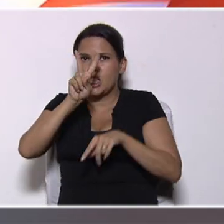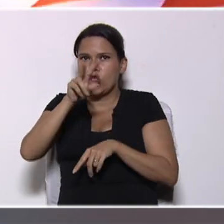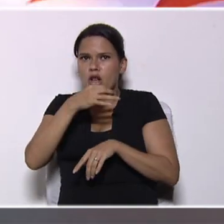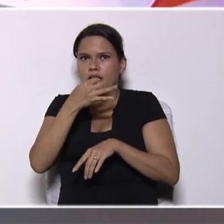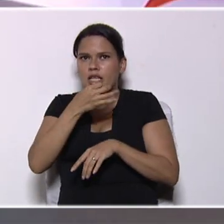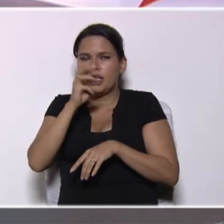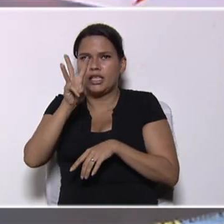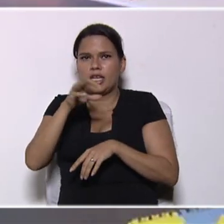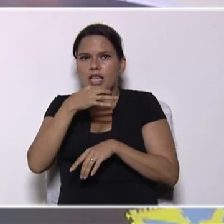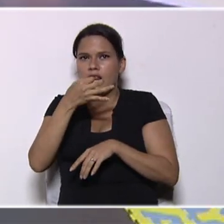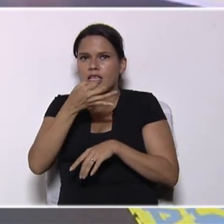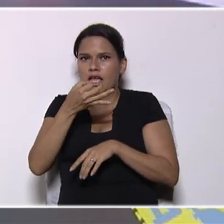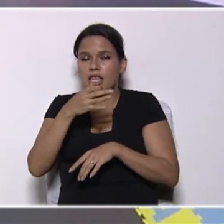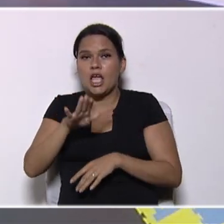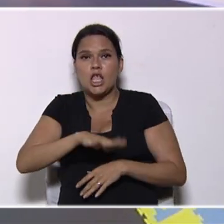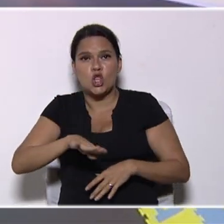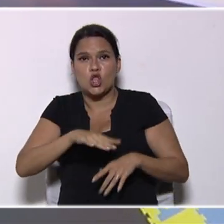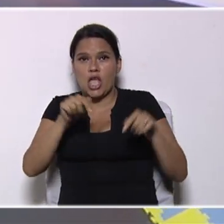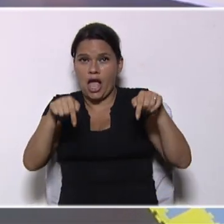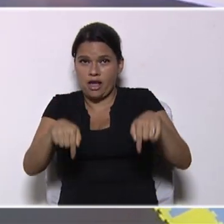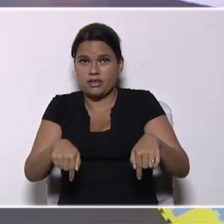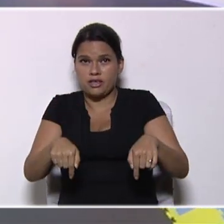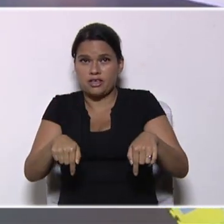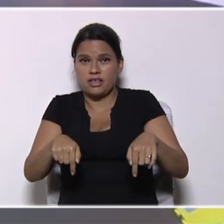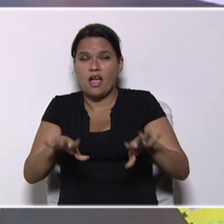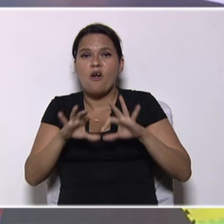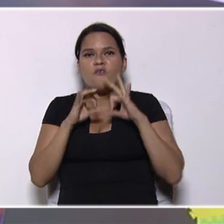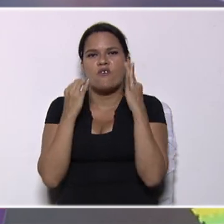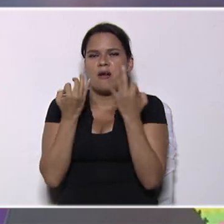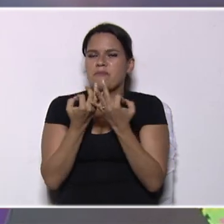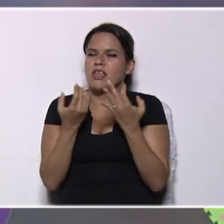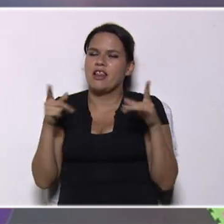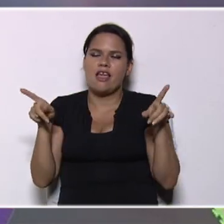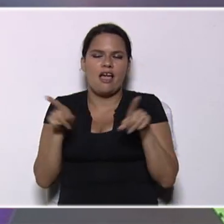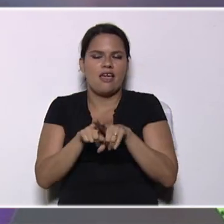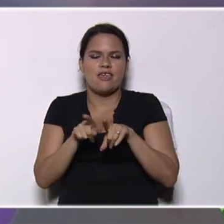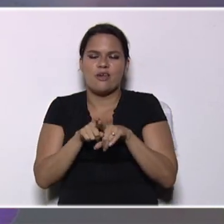tarde. ¿En dónde? En este, tu programa,